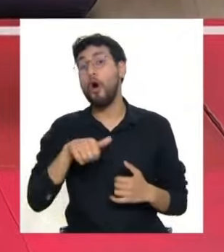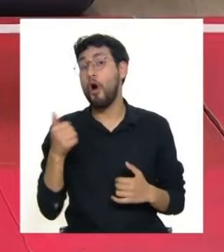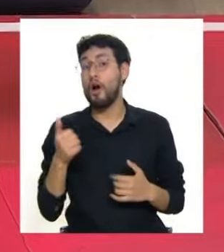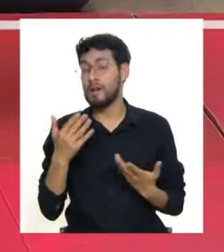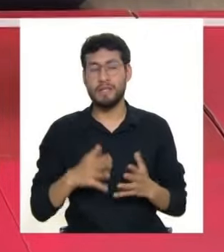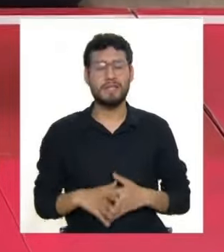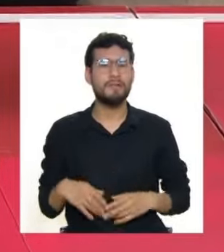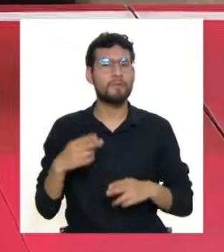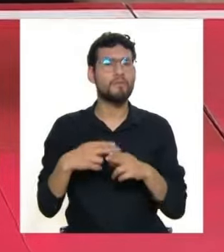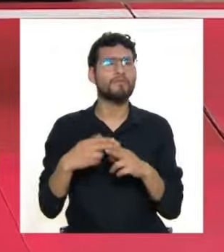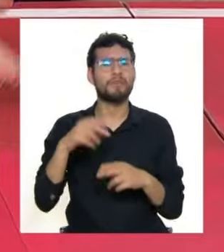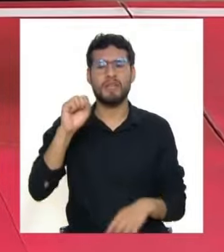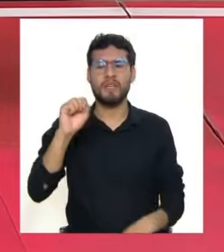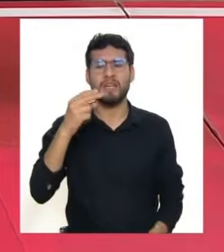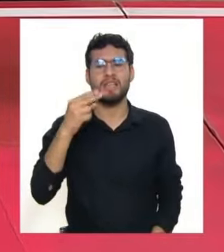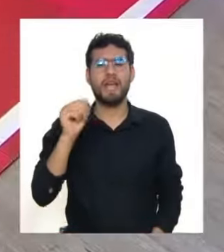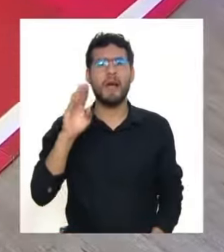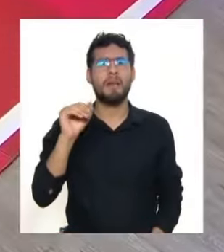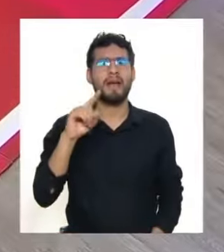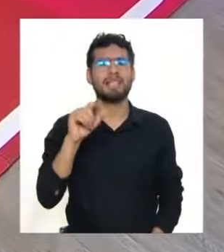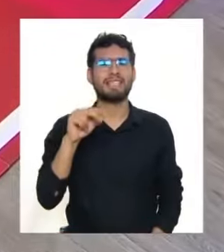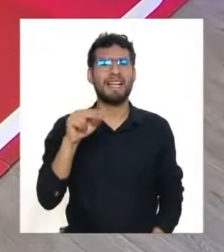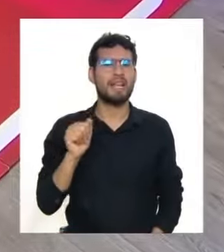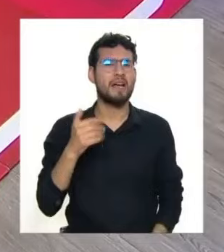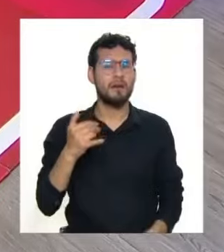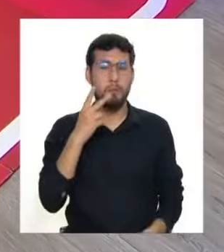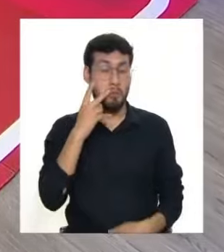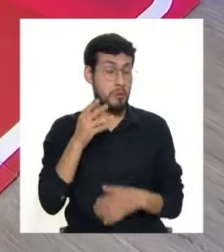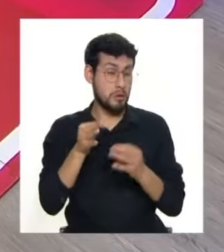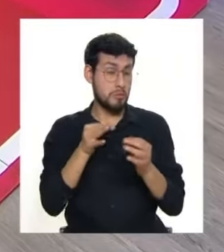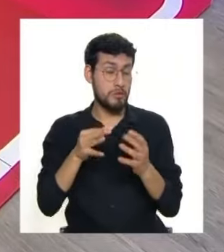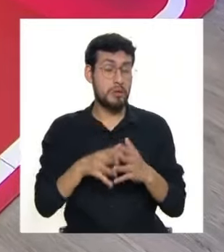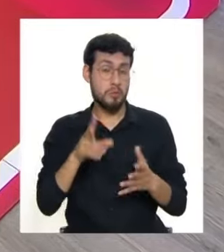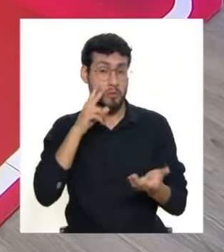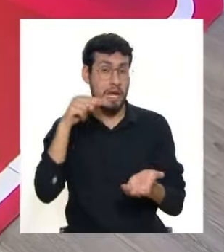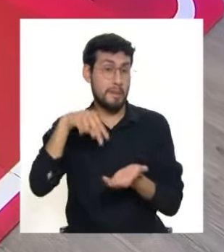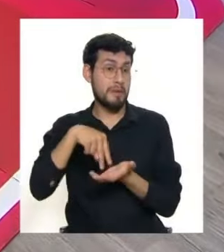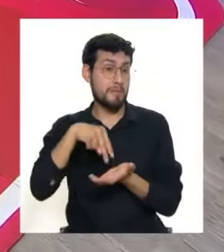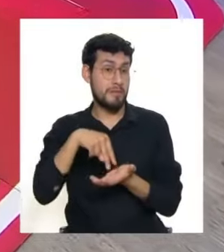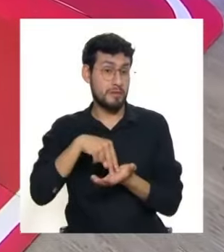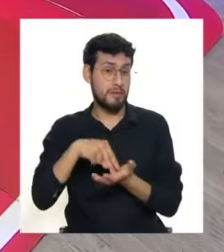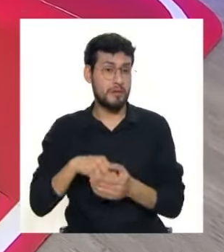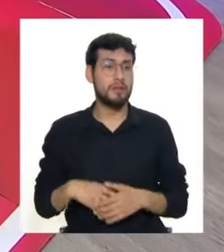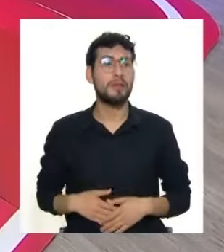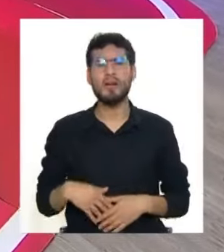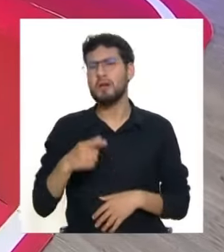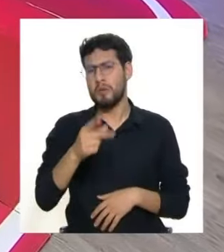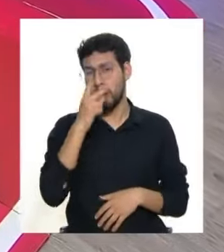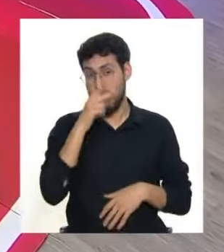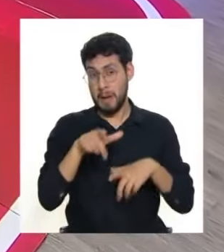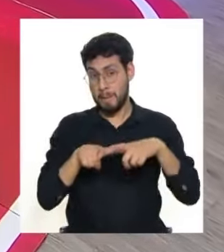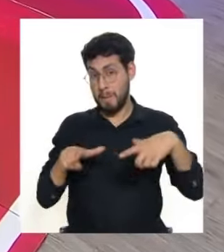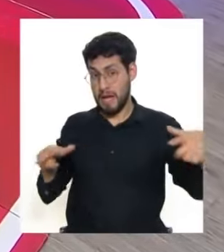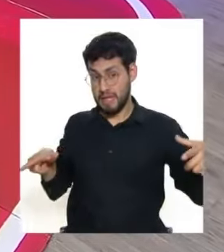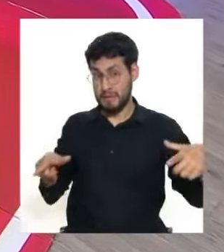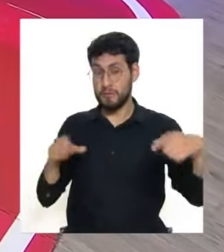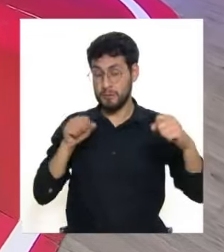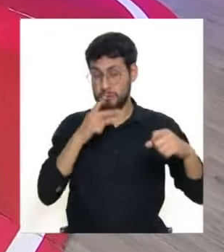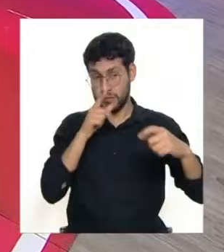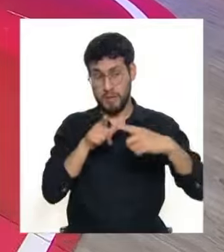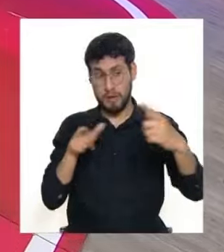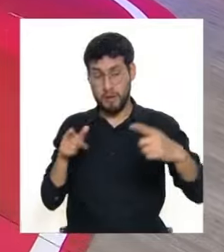es Shavasana, ¿ok? Yo me voy a poner de pie. Vamos a hacerlo en este mat, ¿ok? Para que puedan